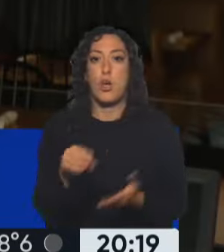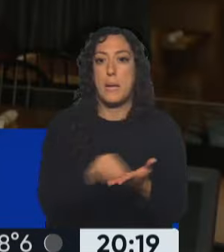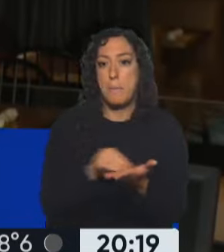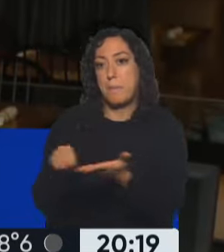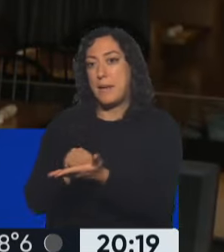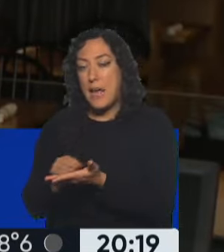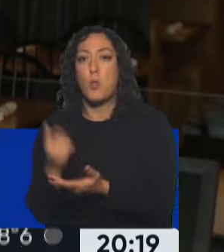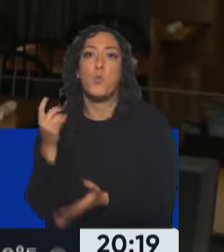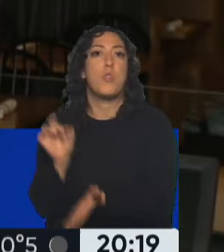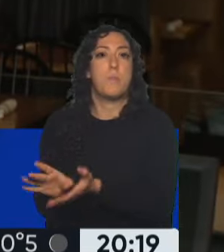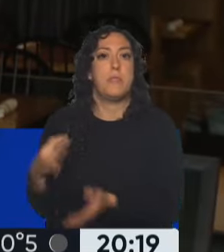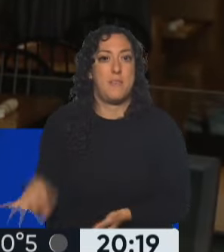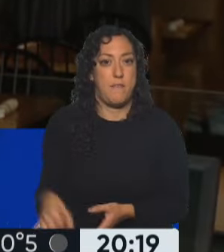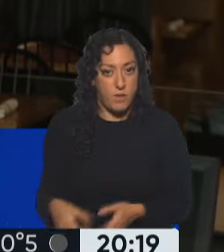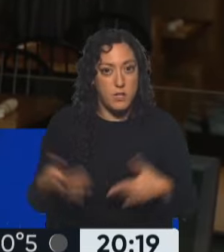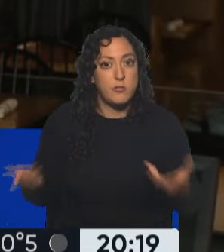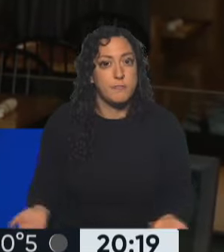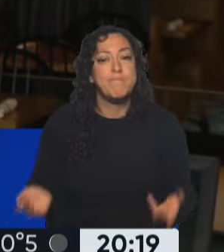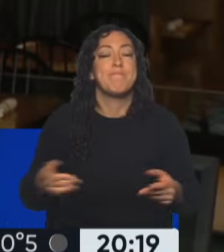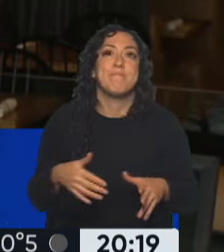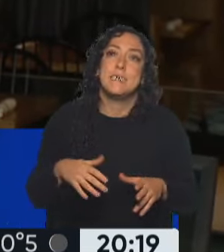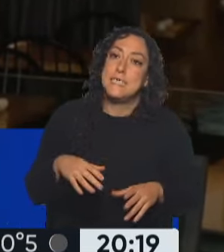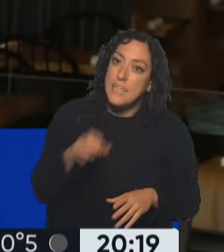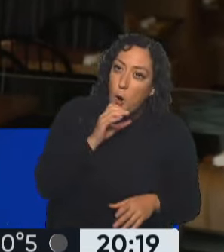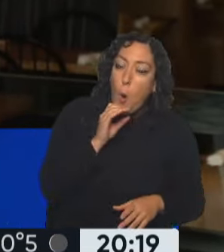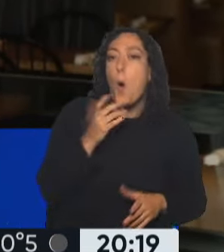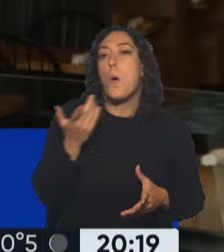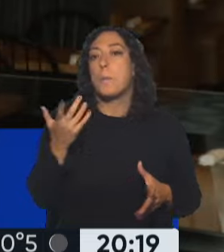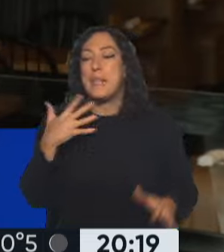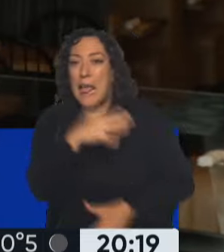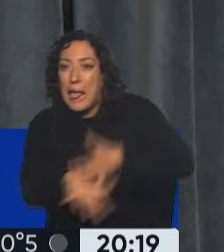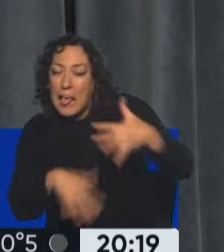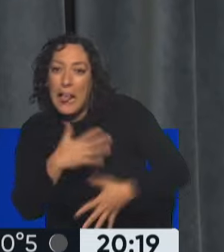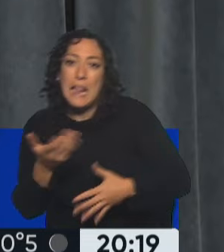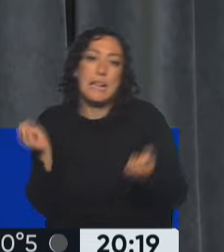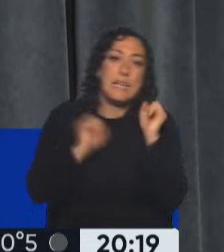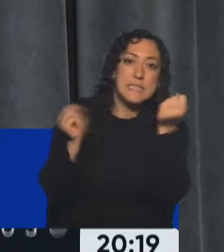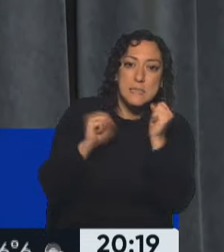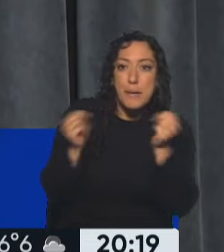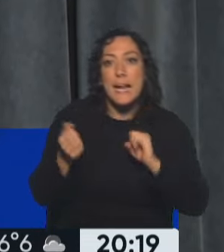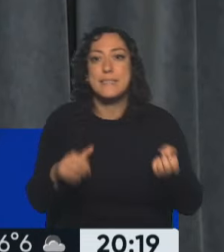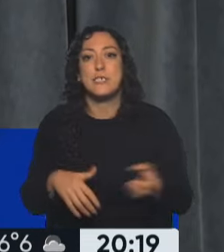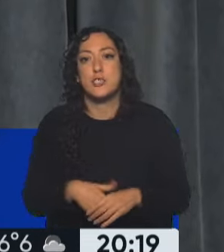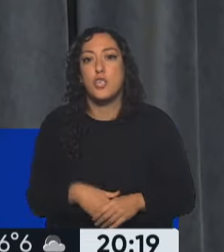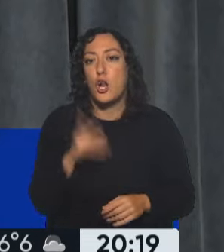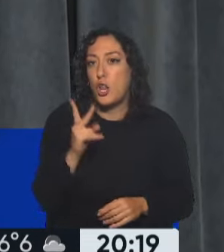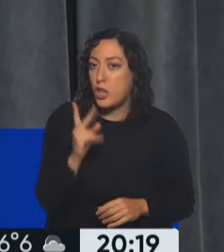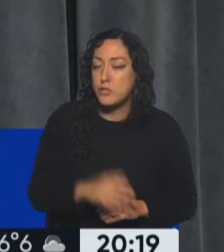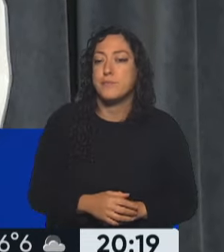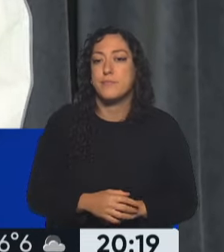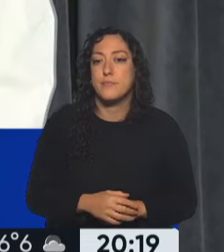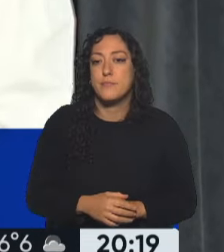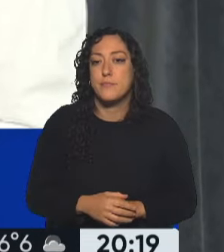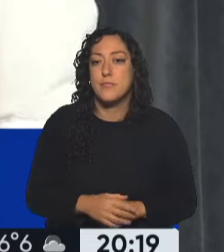nada menos. Así que bueno, es una comedia de mucho enredo y de mucha desesperación también, se ven las dos cosas. Todo en tiempo real,